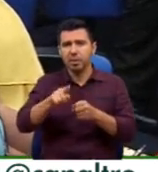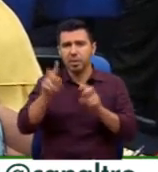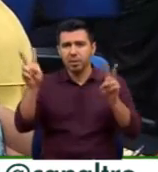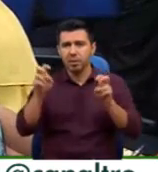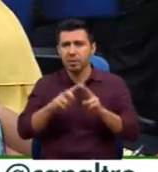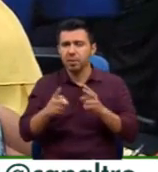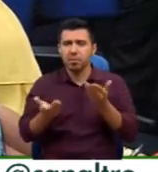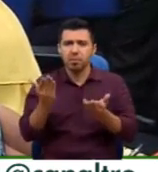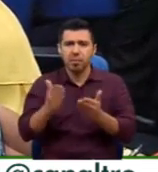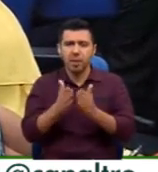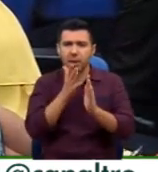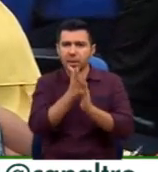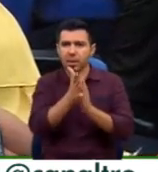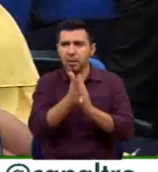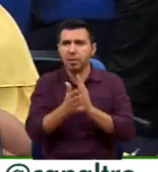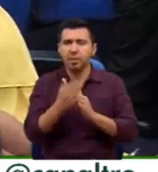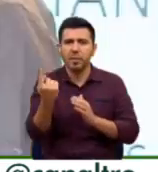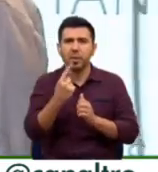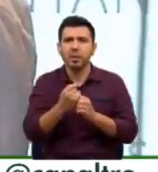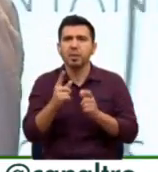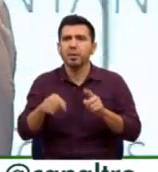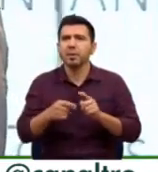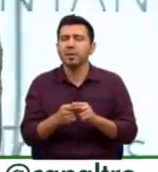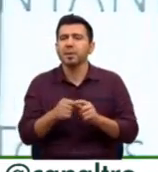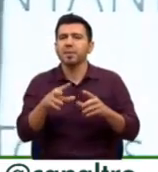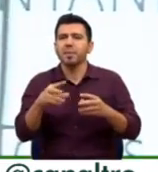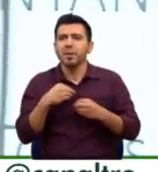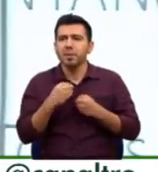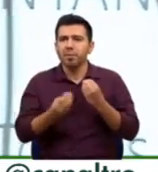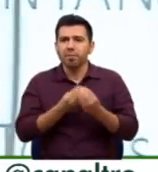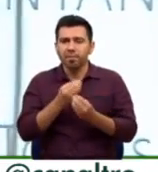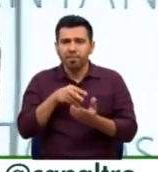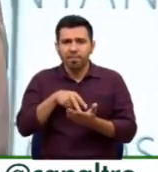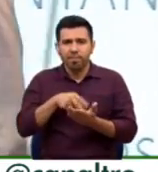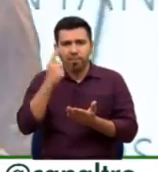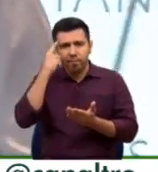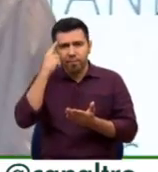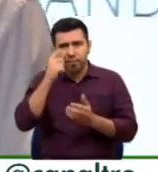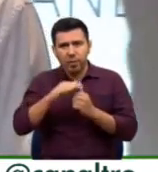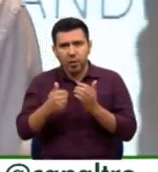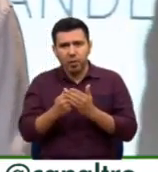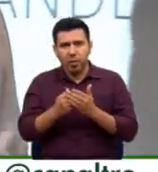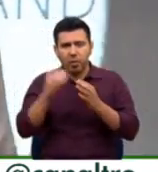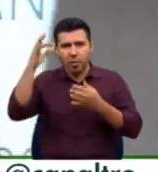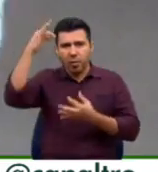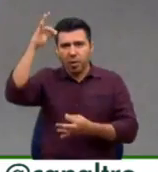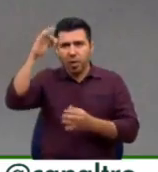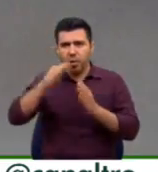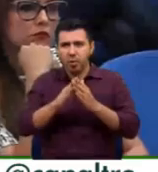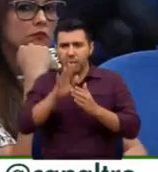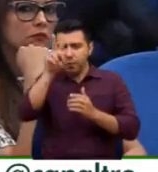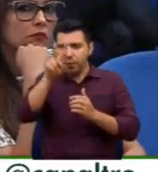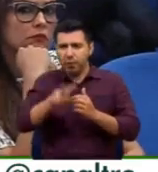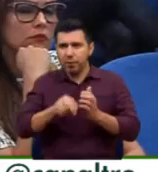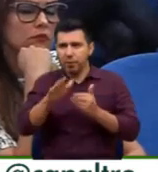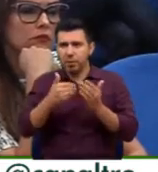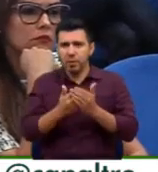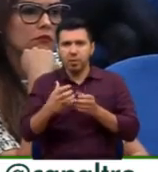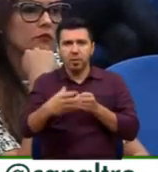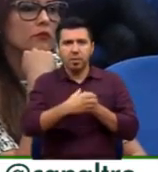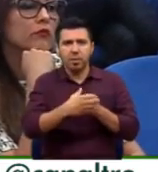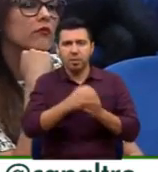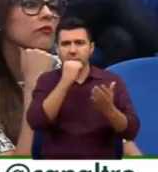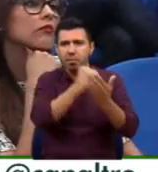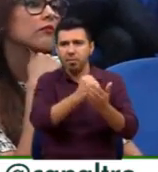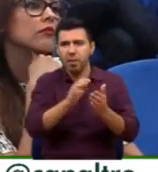Se hace un balance general, pero también se adoptan nuevas posturas frente a lo que ha sido toda la radiografía de la violencia y que ha marcado regiones específicas